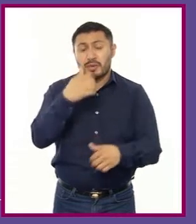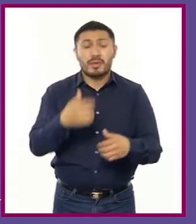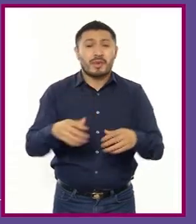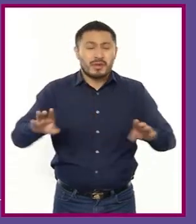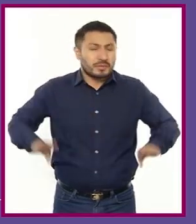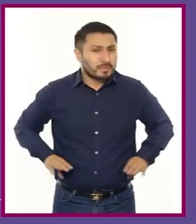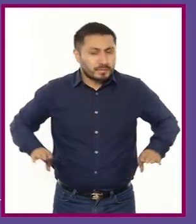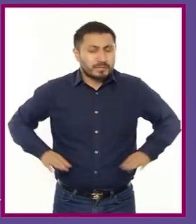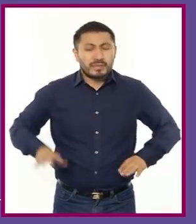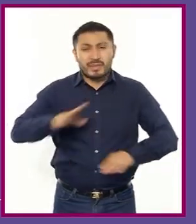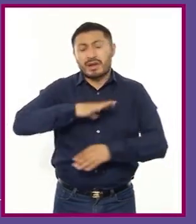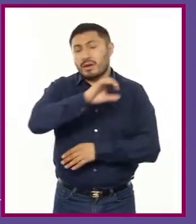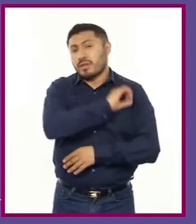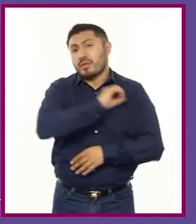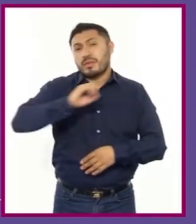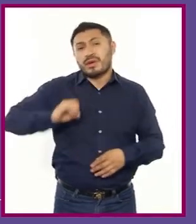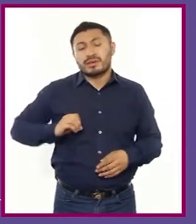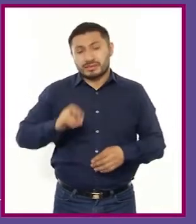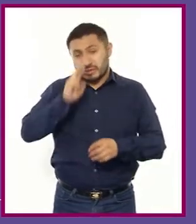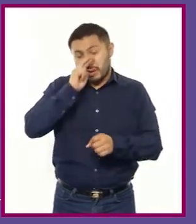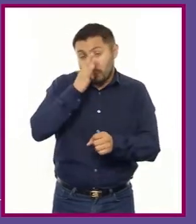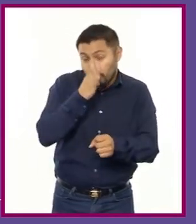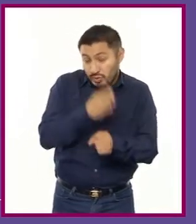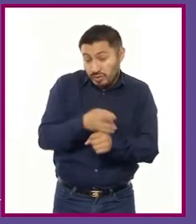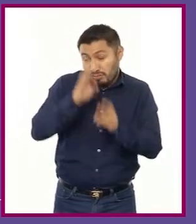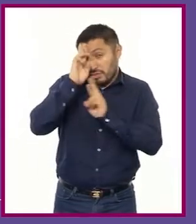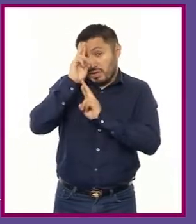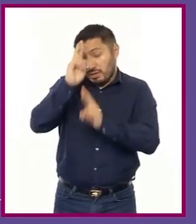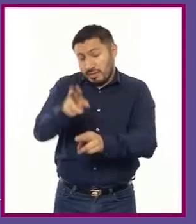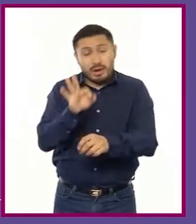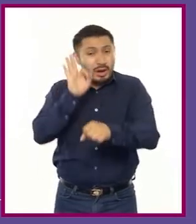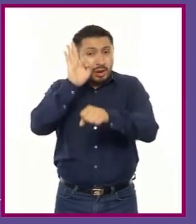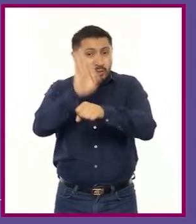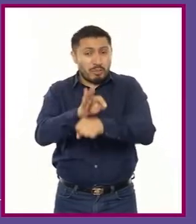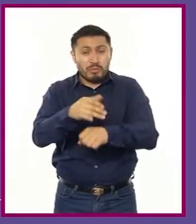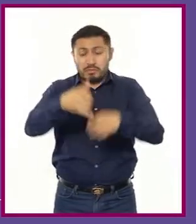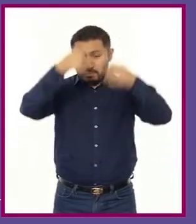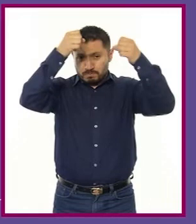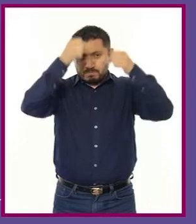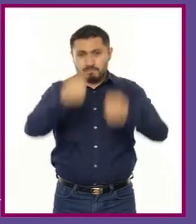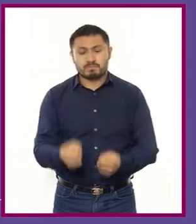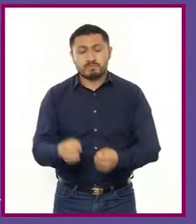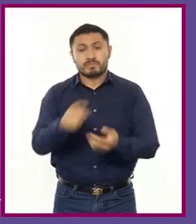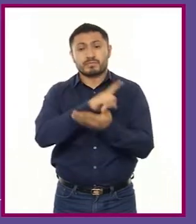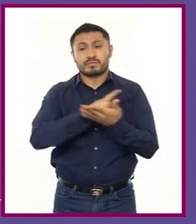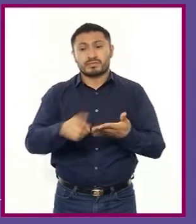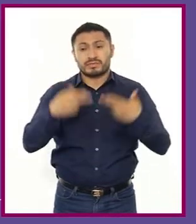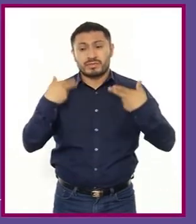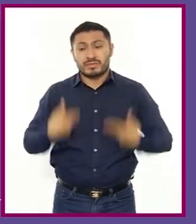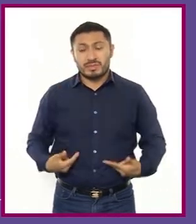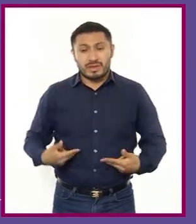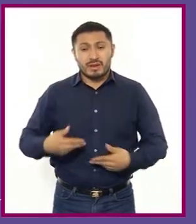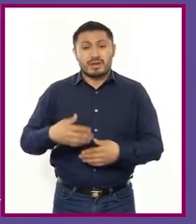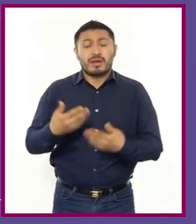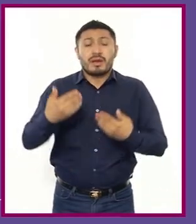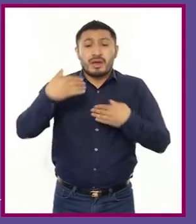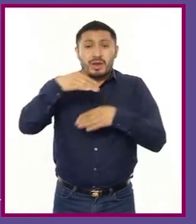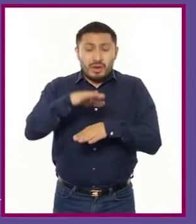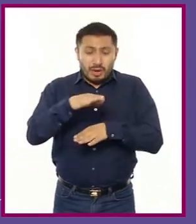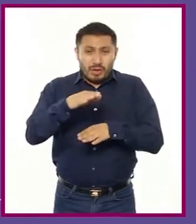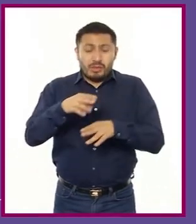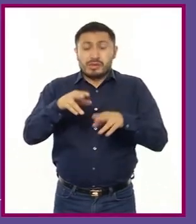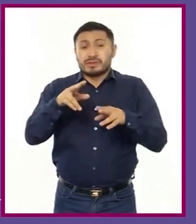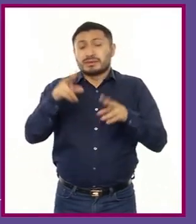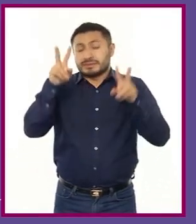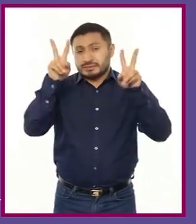tienen la obligación de promover, respetar, proteger y garantizar los derechos humanos de conformidad con los